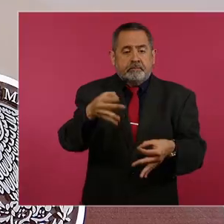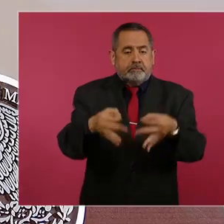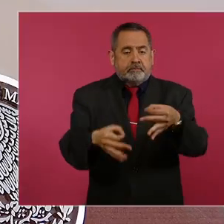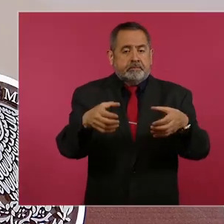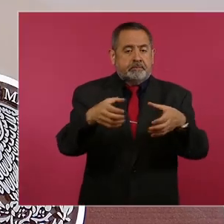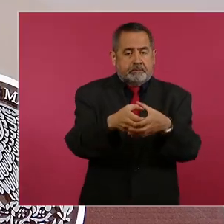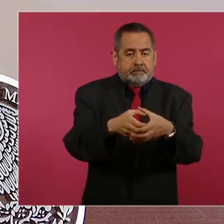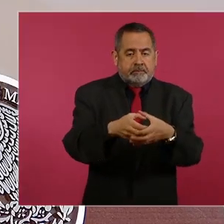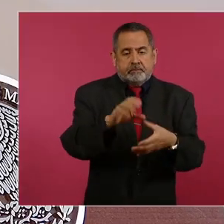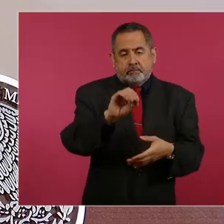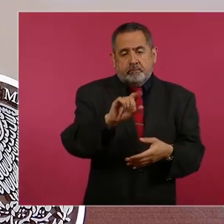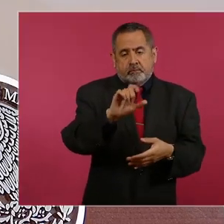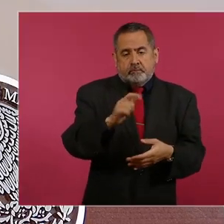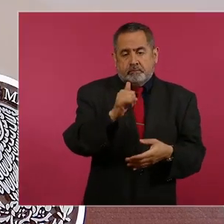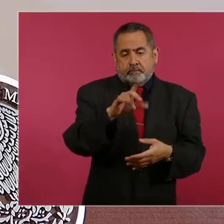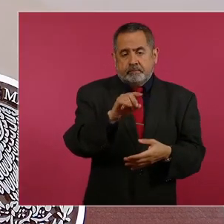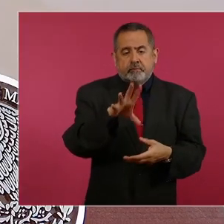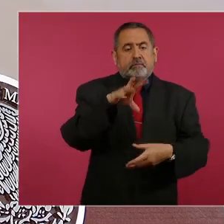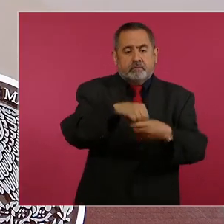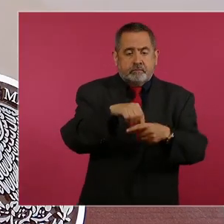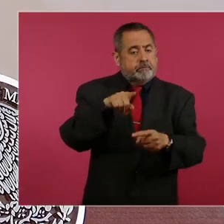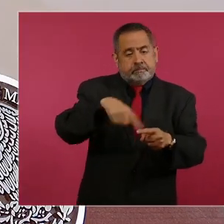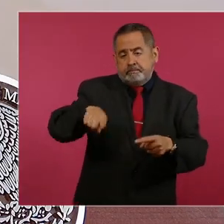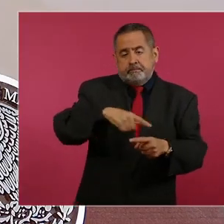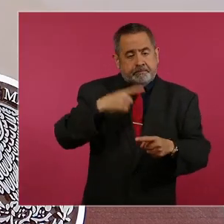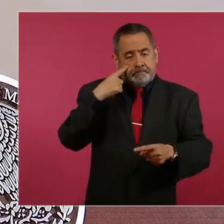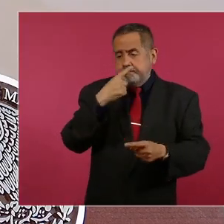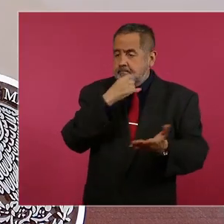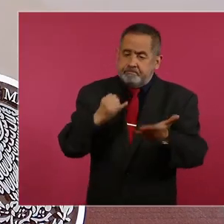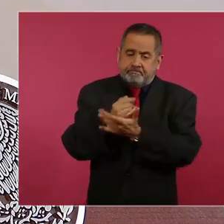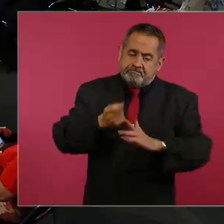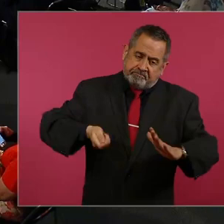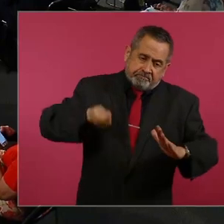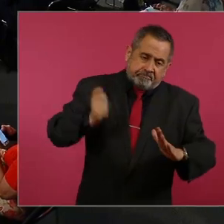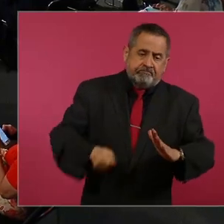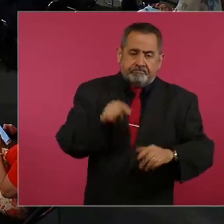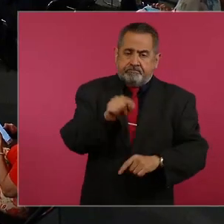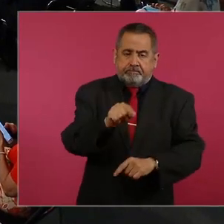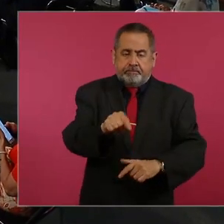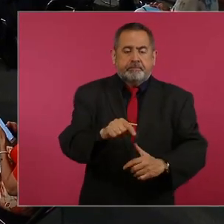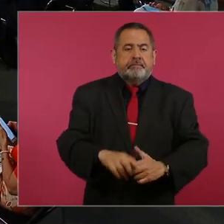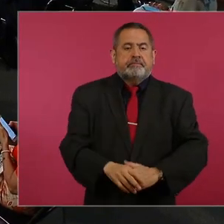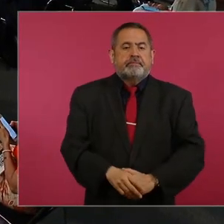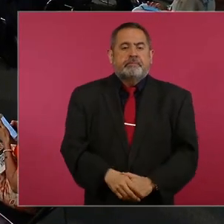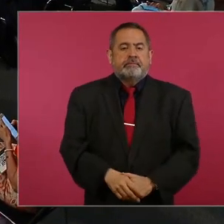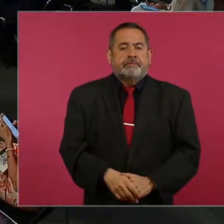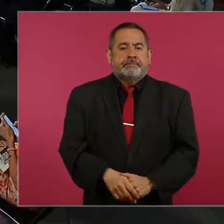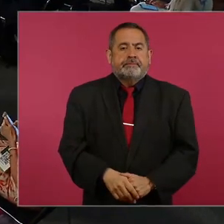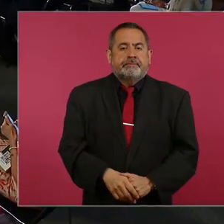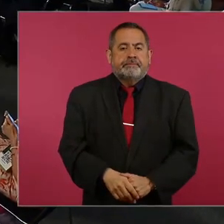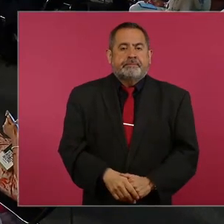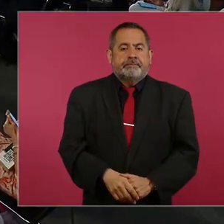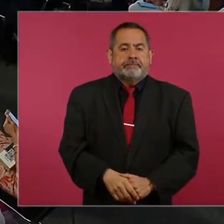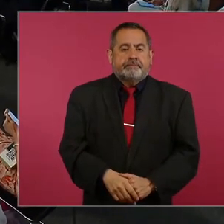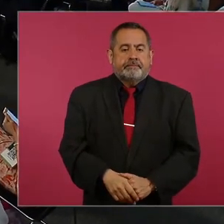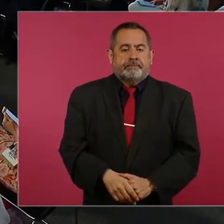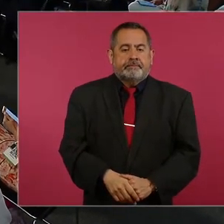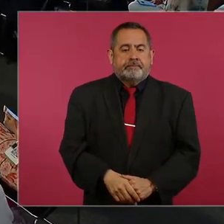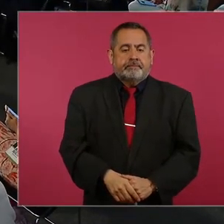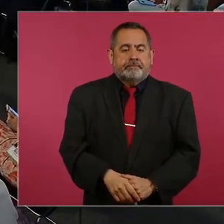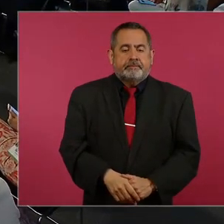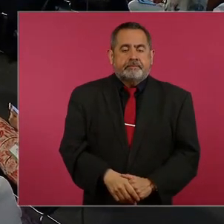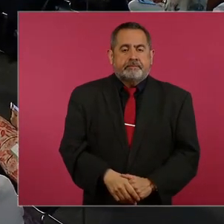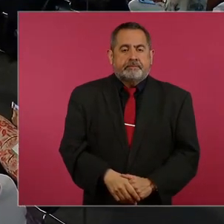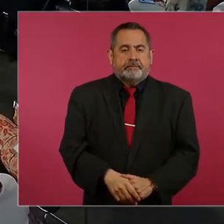autoridades competentes para poder resolver en definitiva estos asuntos. ¿Descartadas las medidas de apremio en contra de este